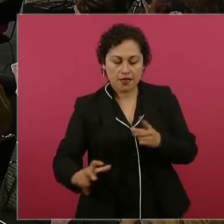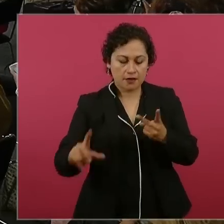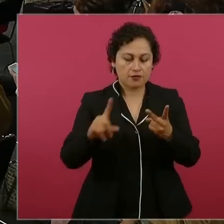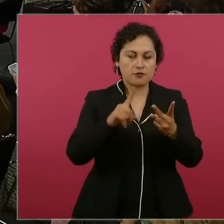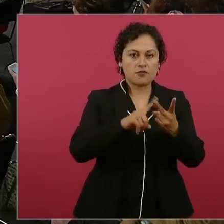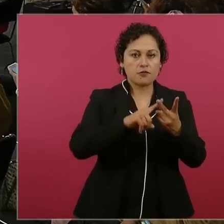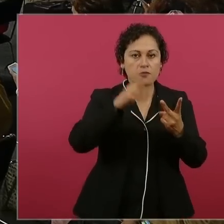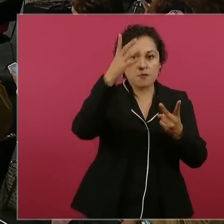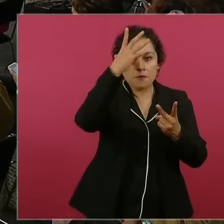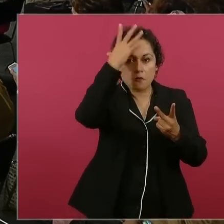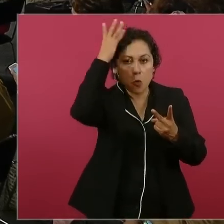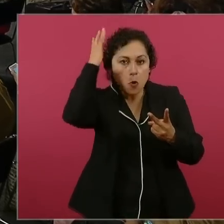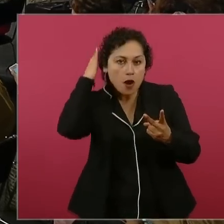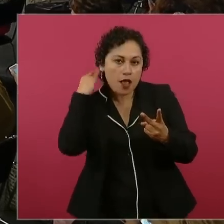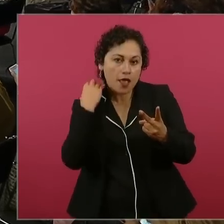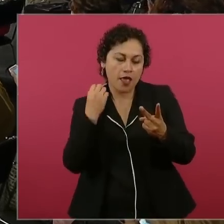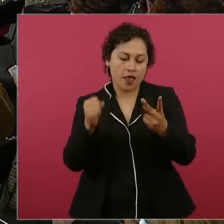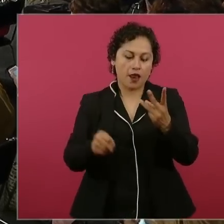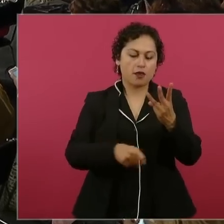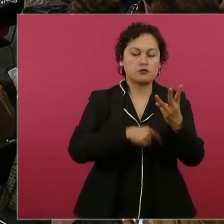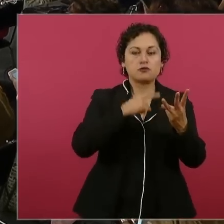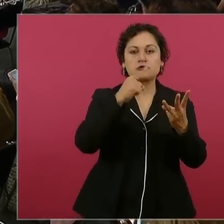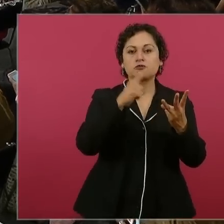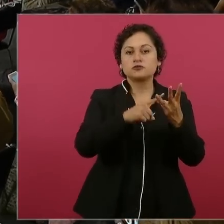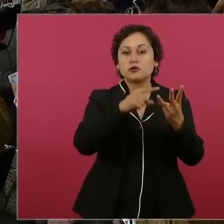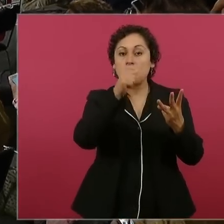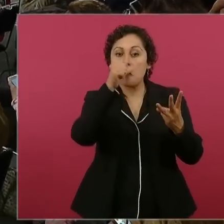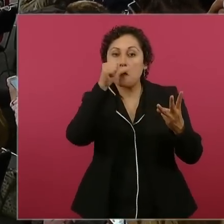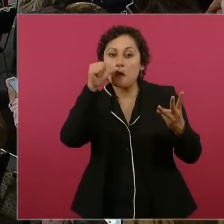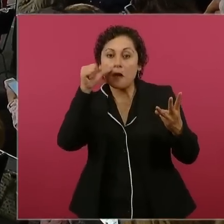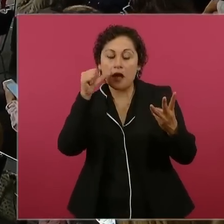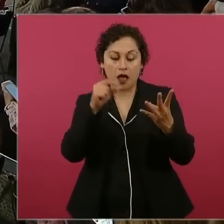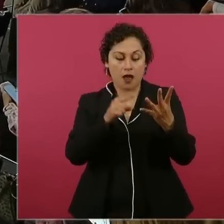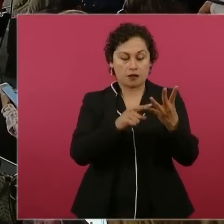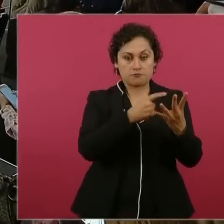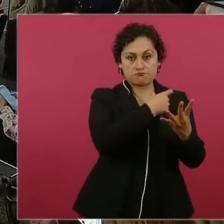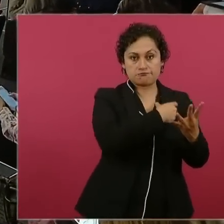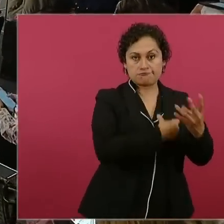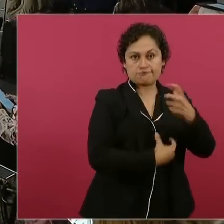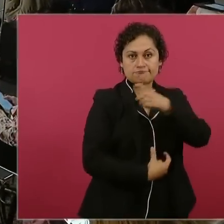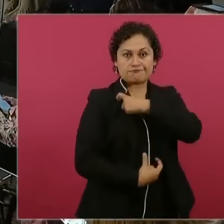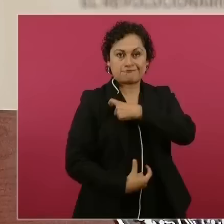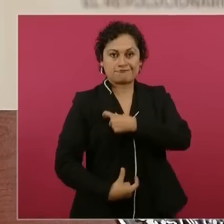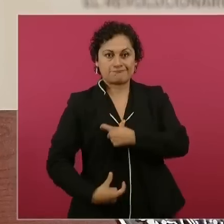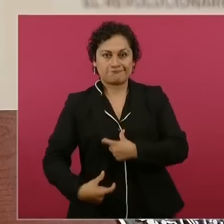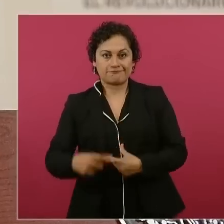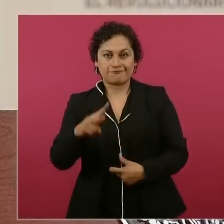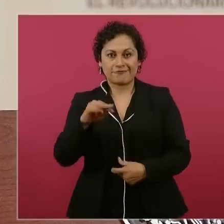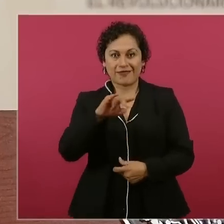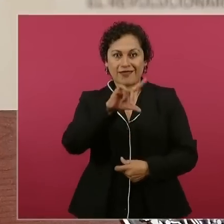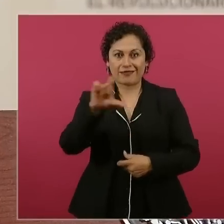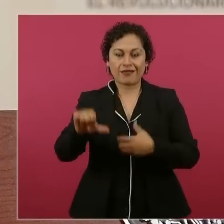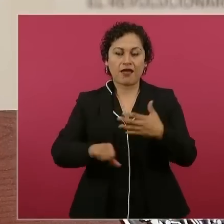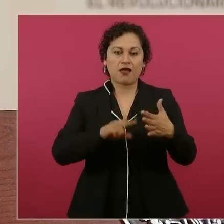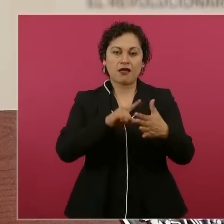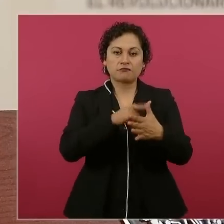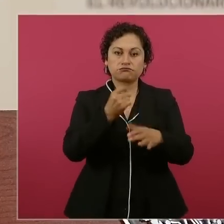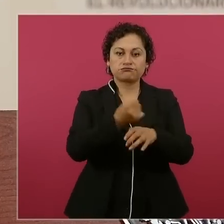los Juárez, los Villas, los Zapatas, los Flores Magón,